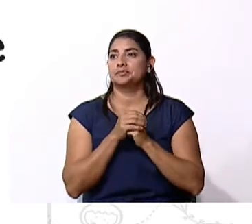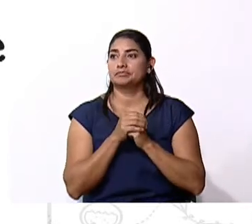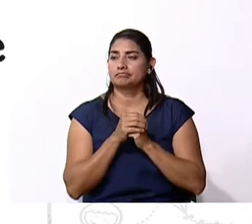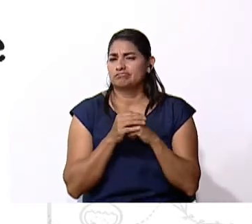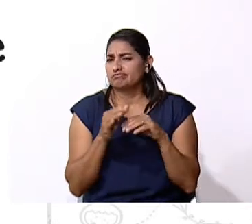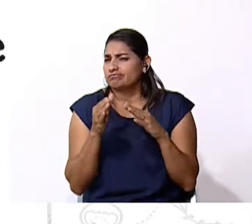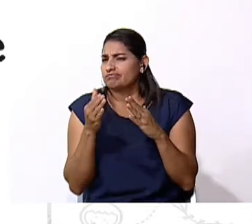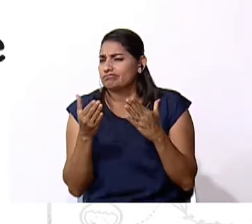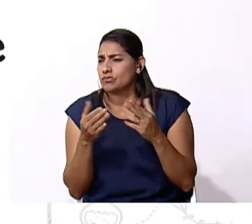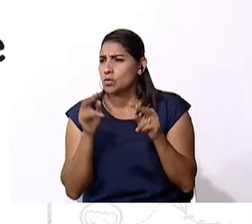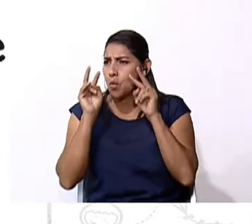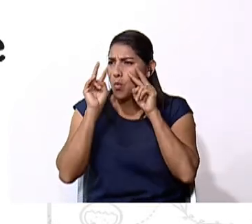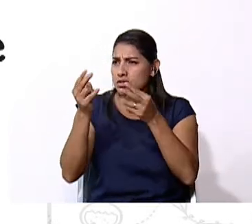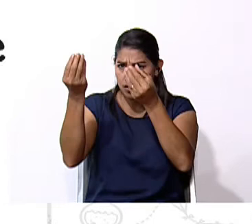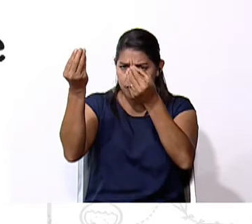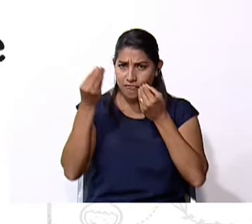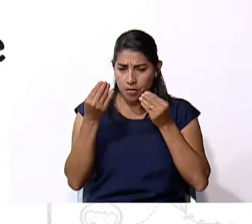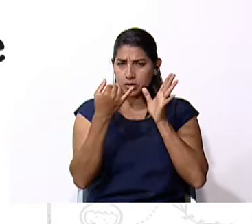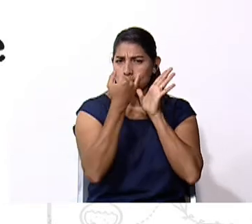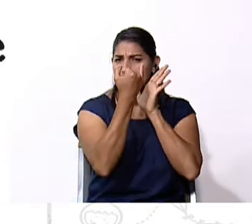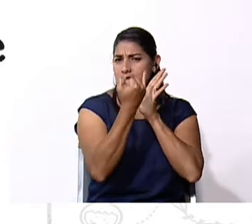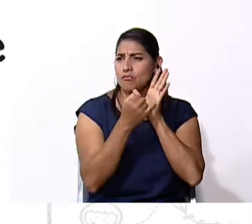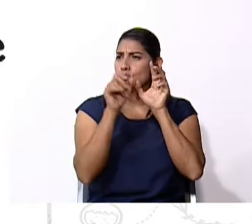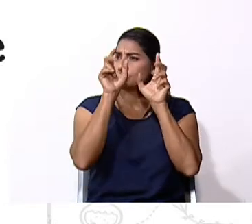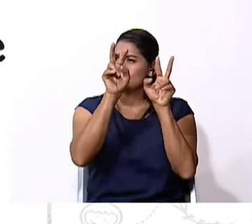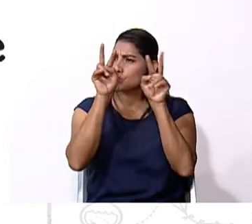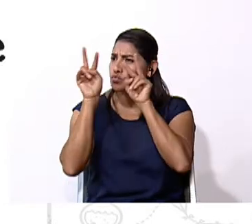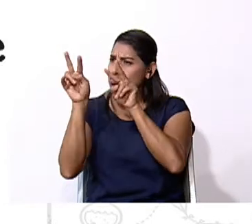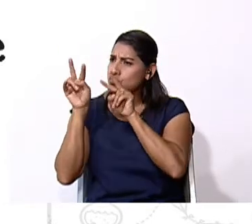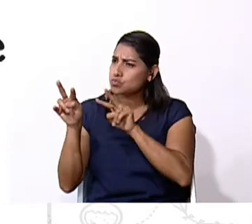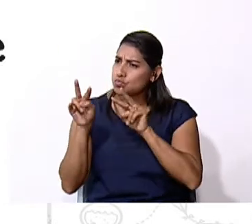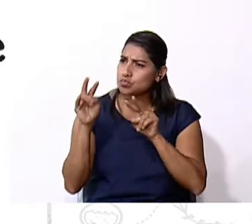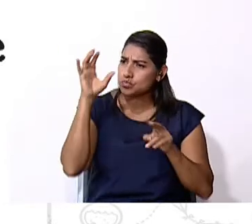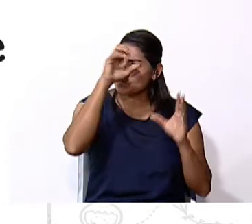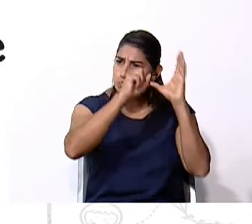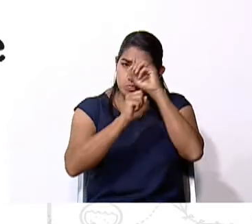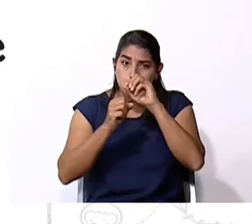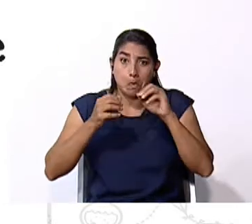¿Cómo interpreto la información que se me presenta en este mapa?